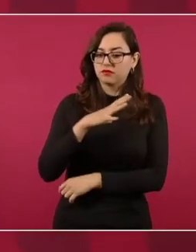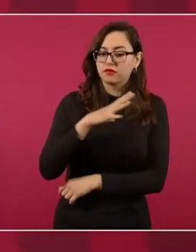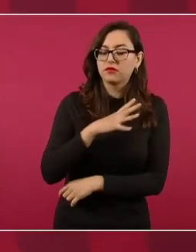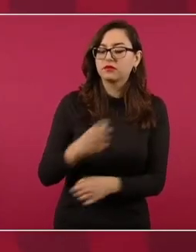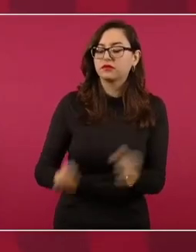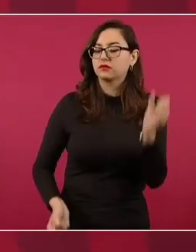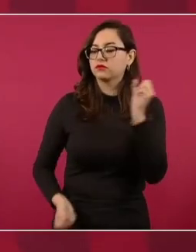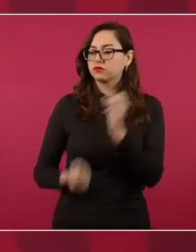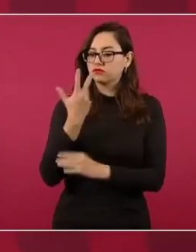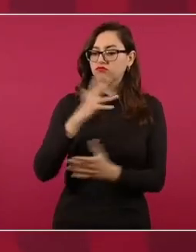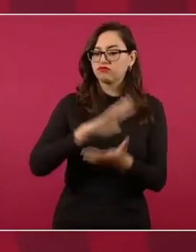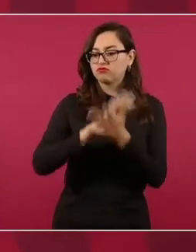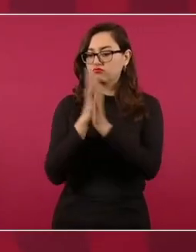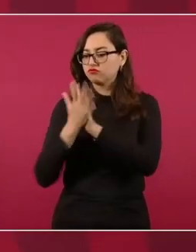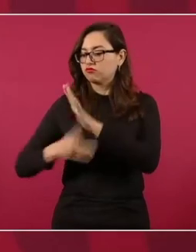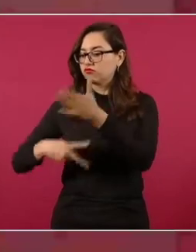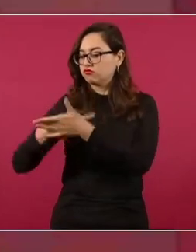de transformación, es